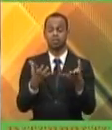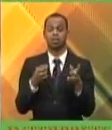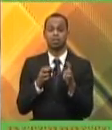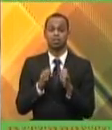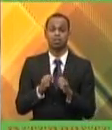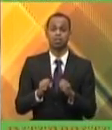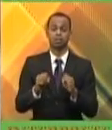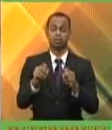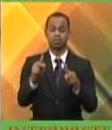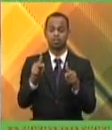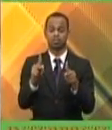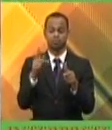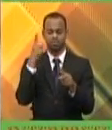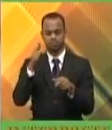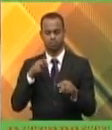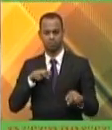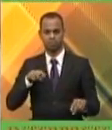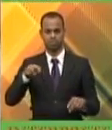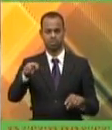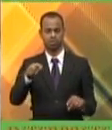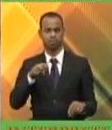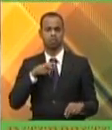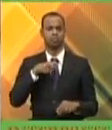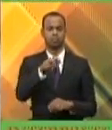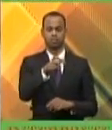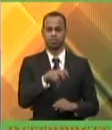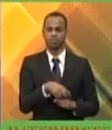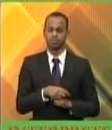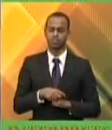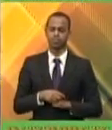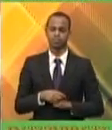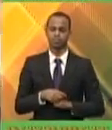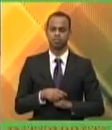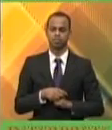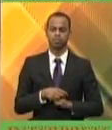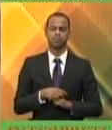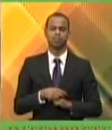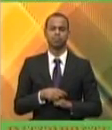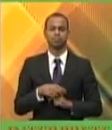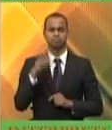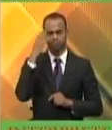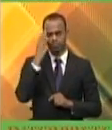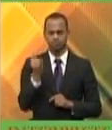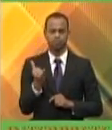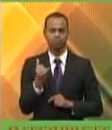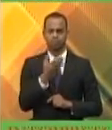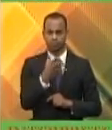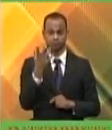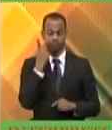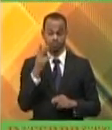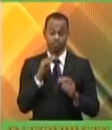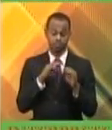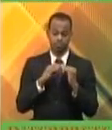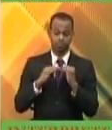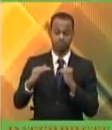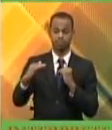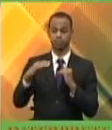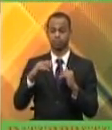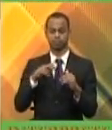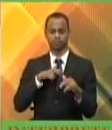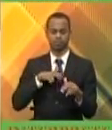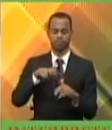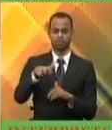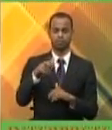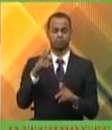oportunidades de desplazarse ni siquiera porque ustedes ven las aceras como son que hasta las